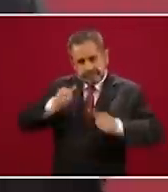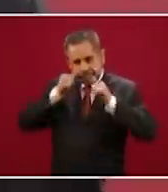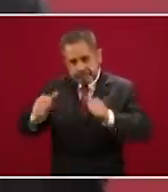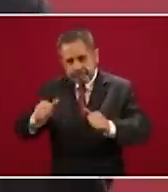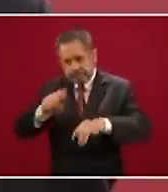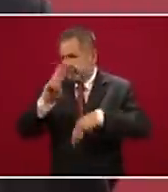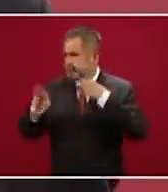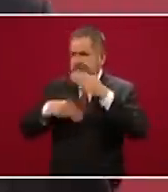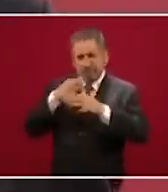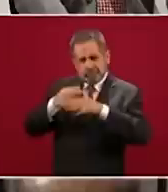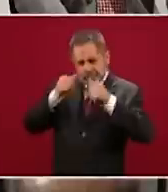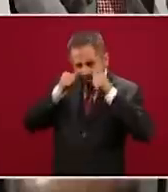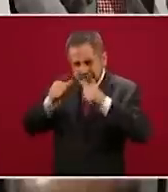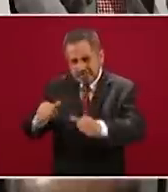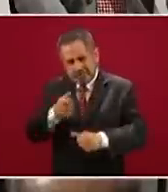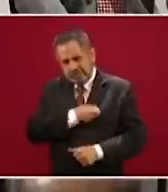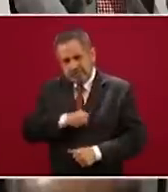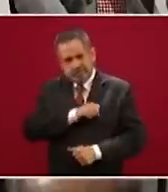mundo.